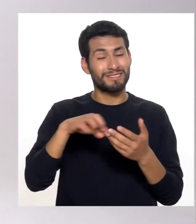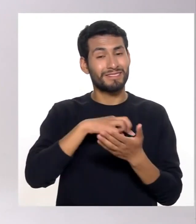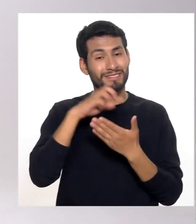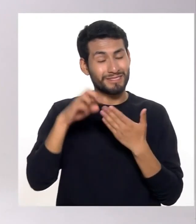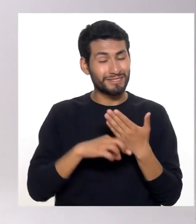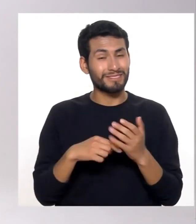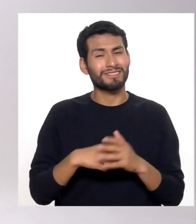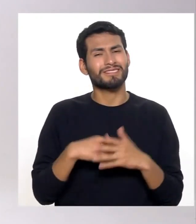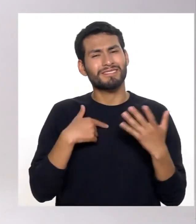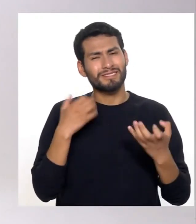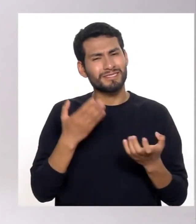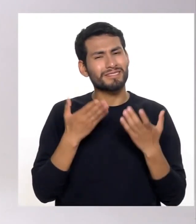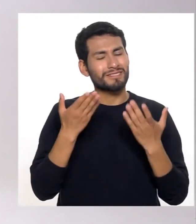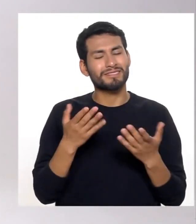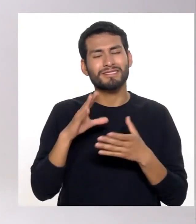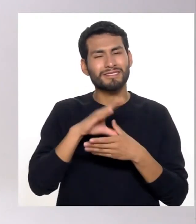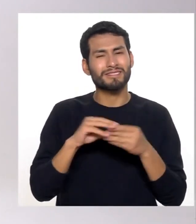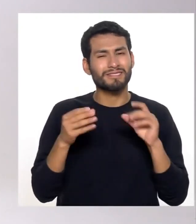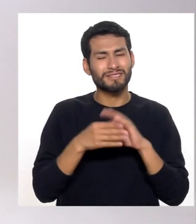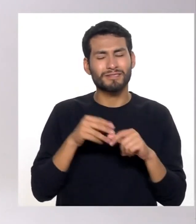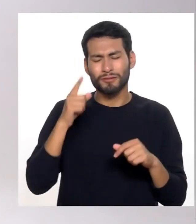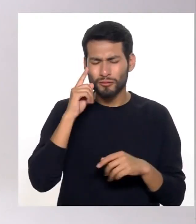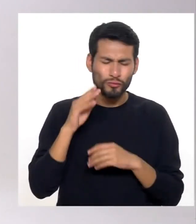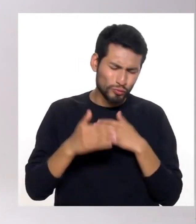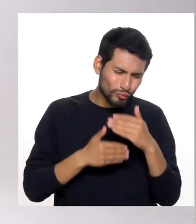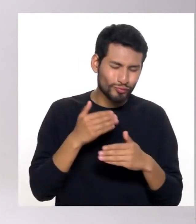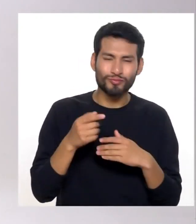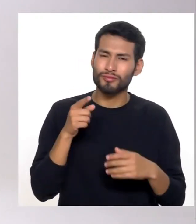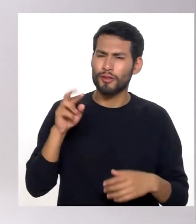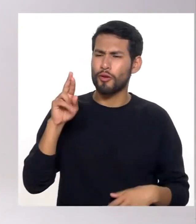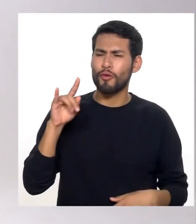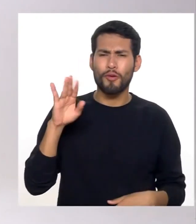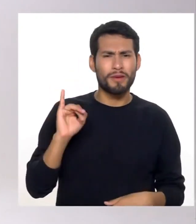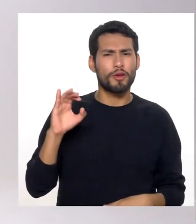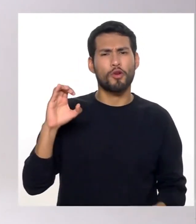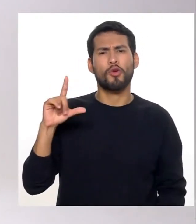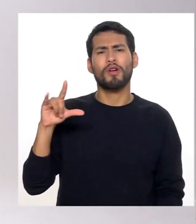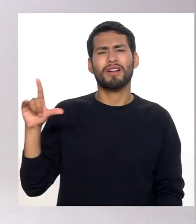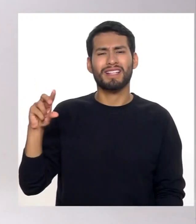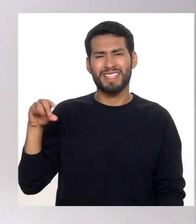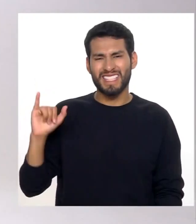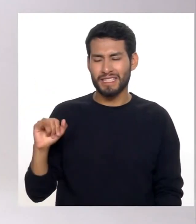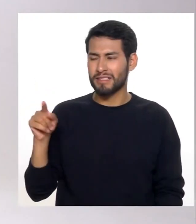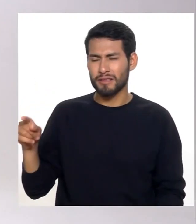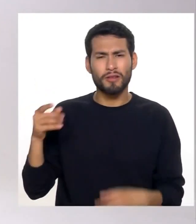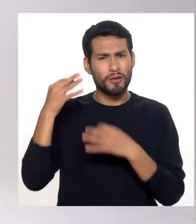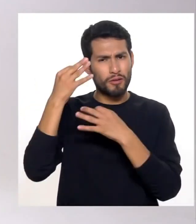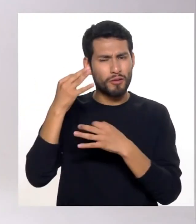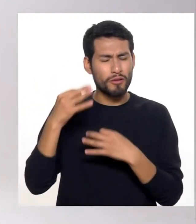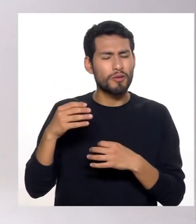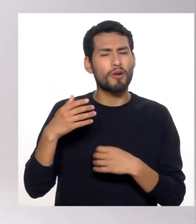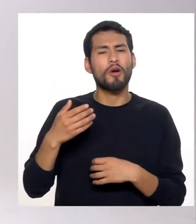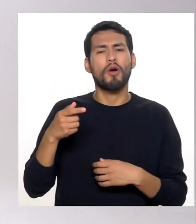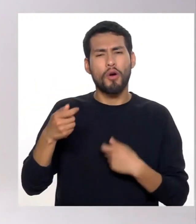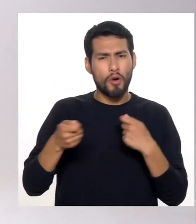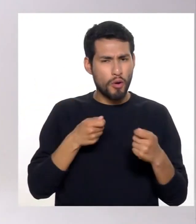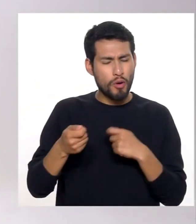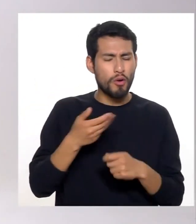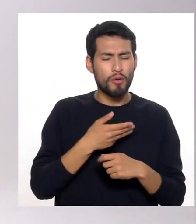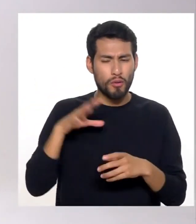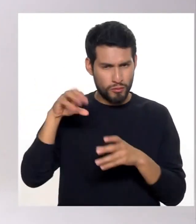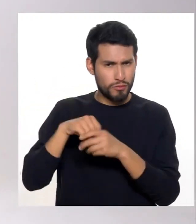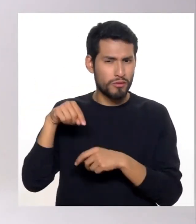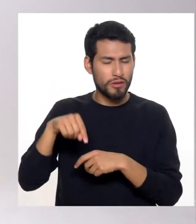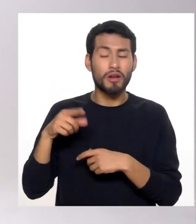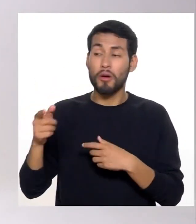Continuamos, amigos, en el programa y quiero presentarles la historia de superación de Rubí Kulki. Ella es contadora pública de